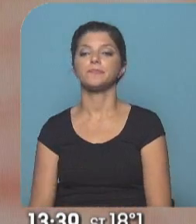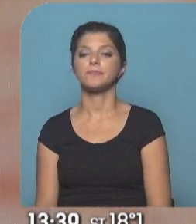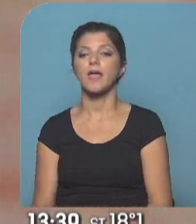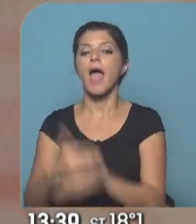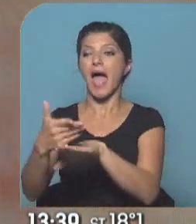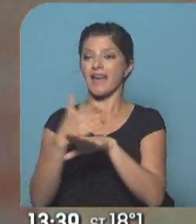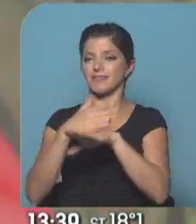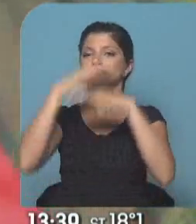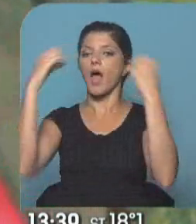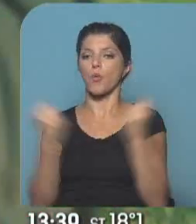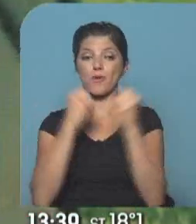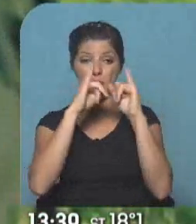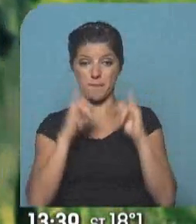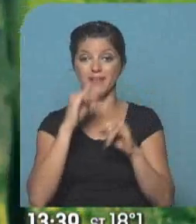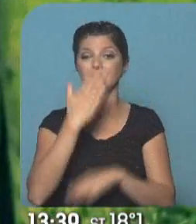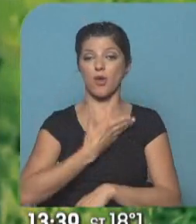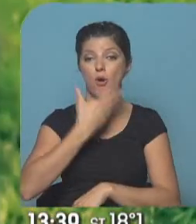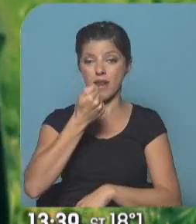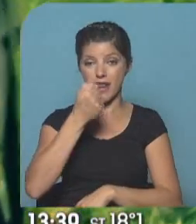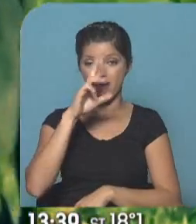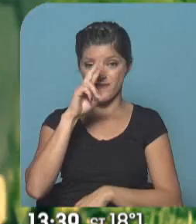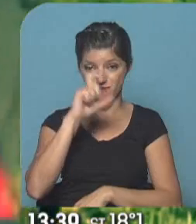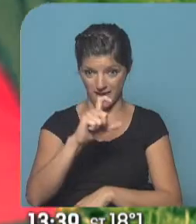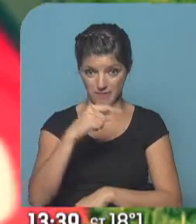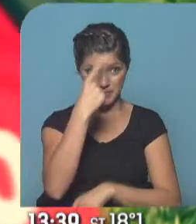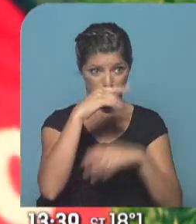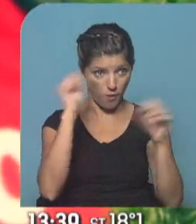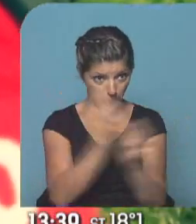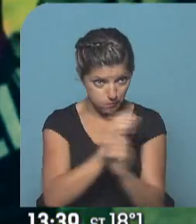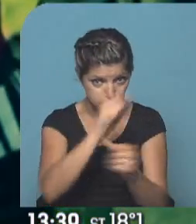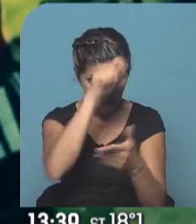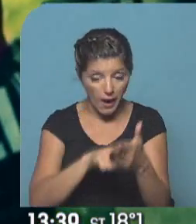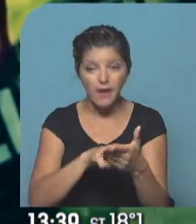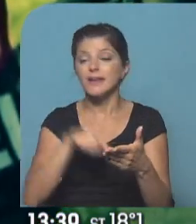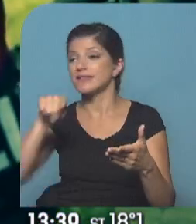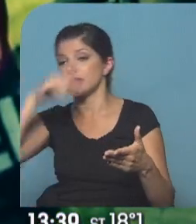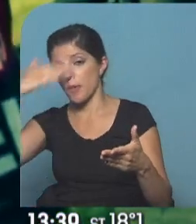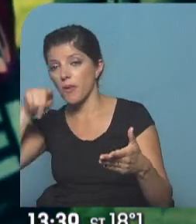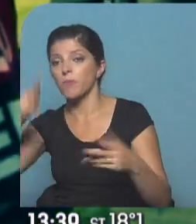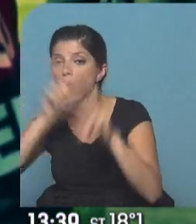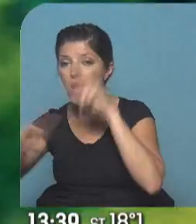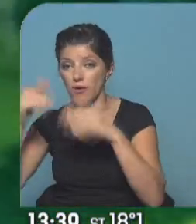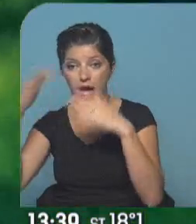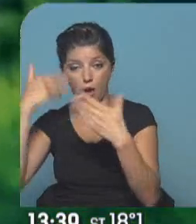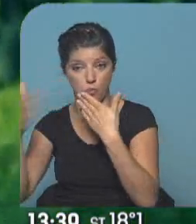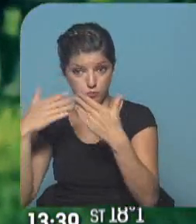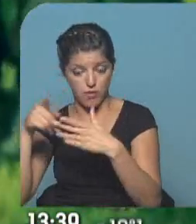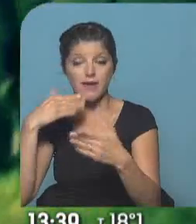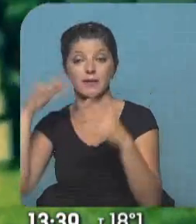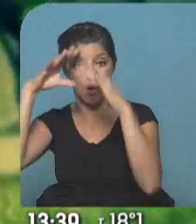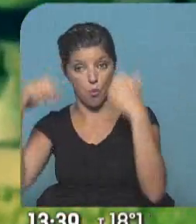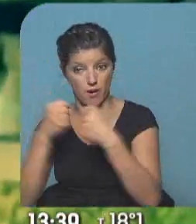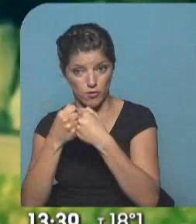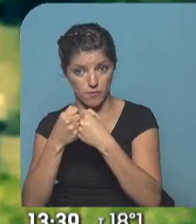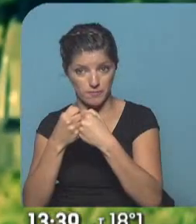acuerdo de paz con la FARC, dos guerrillas que operan desde casi hace medio siglo en Colombia. Surgen